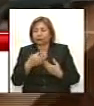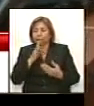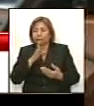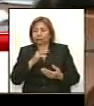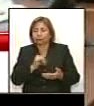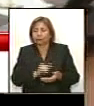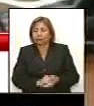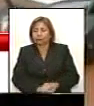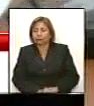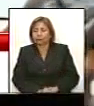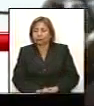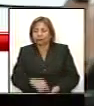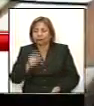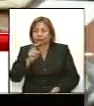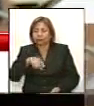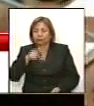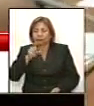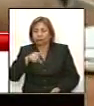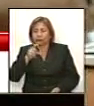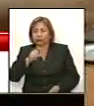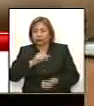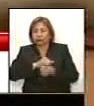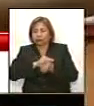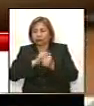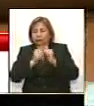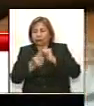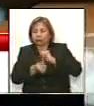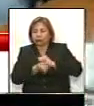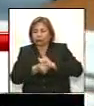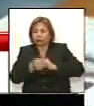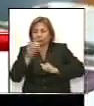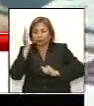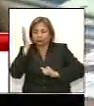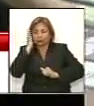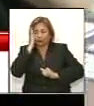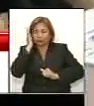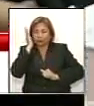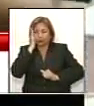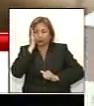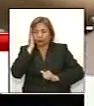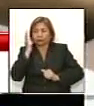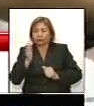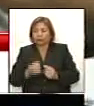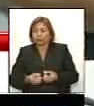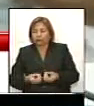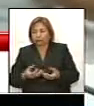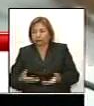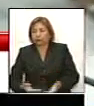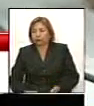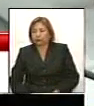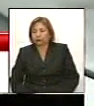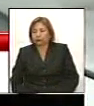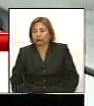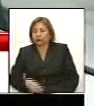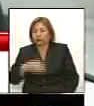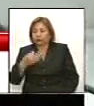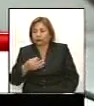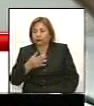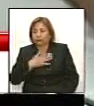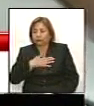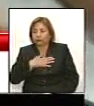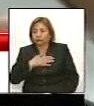y que necesitábamos, como que tiene que cambiarse, y qué bueno saber que ya se está tomando en cuenta todo eso. Pero en realidad